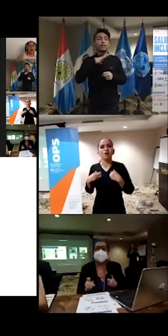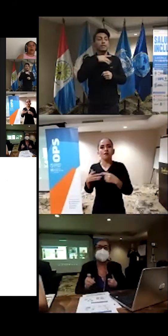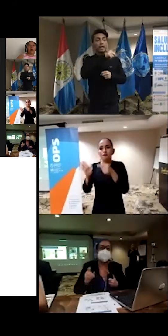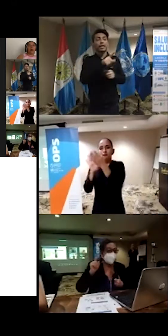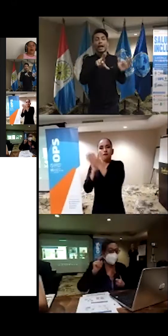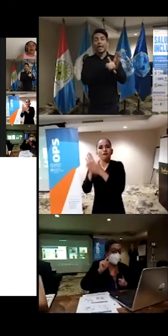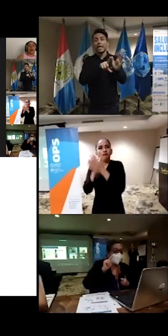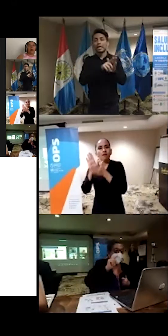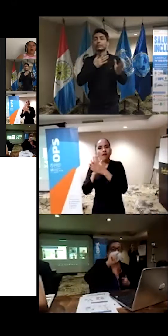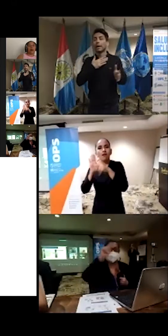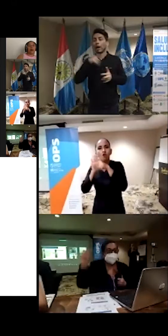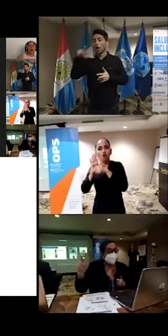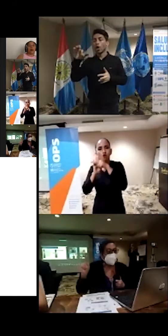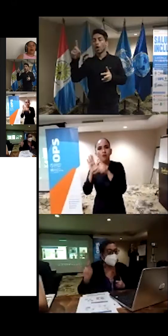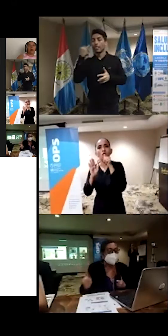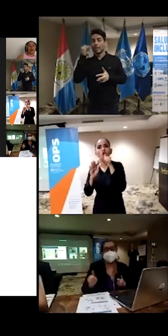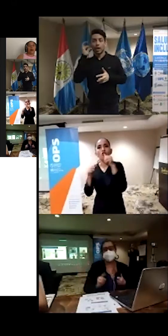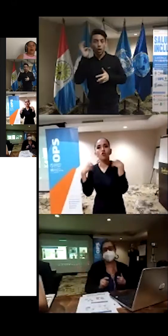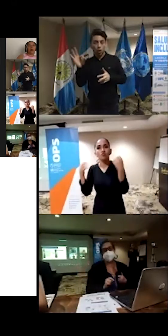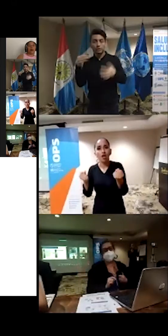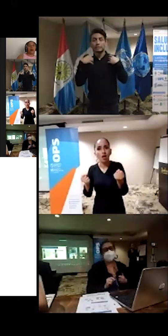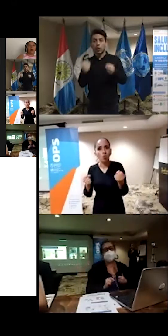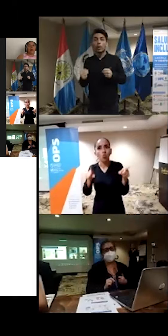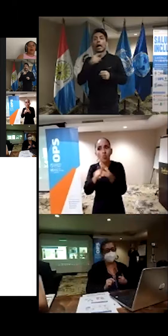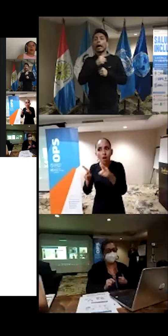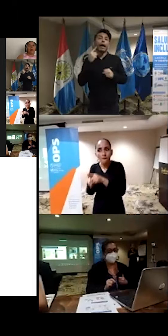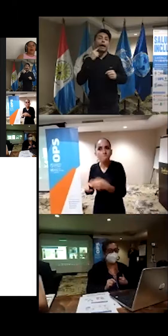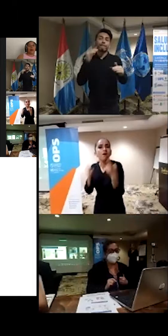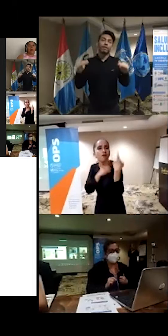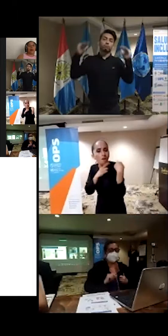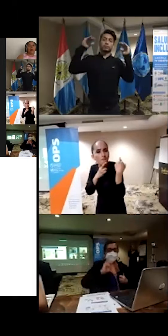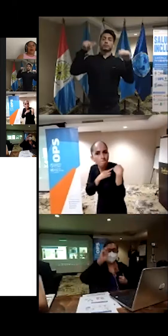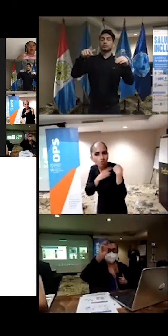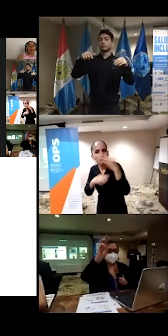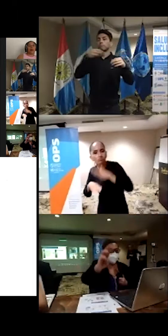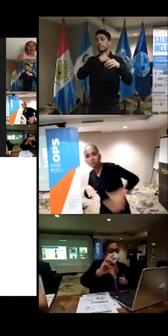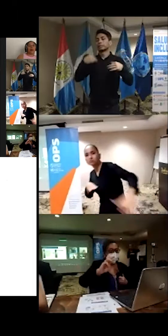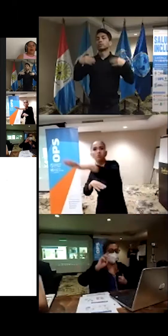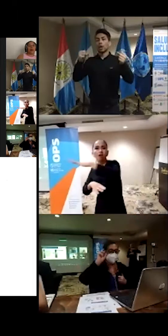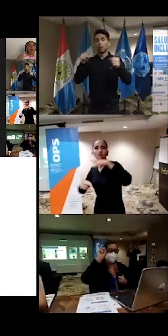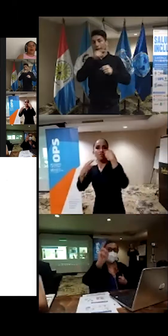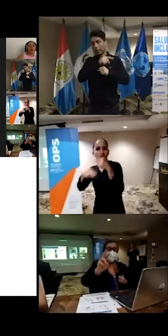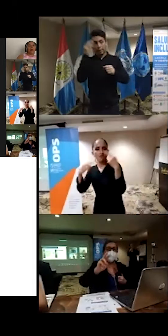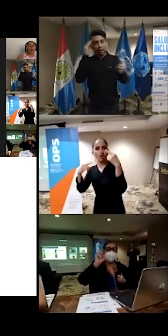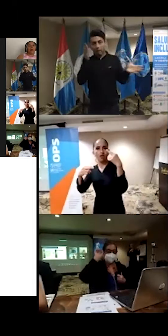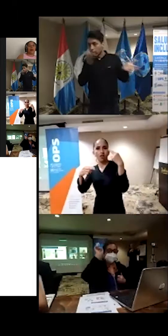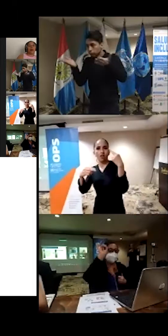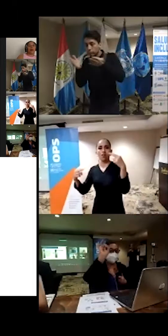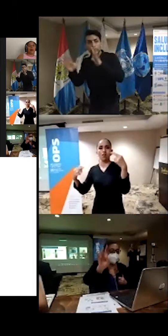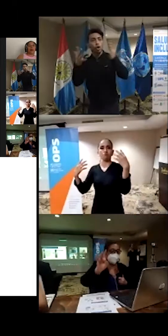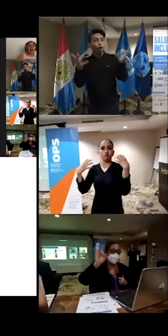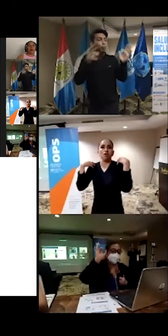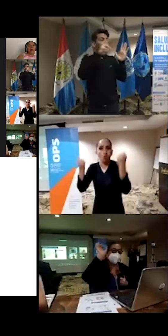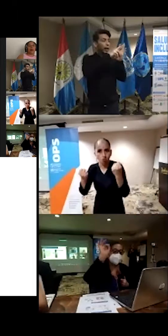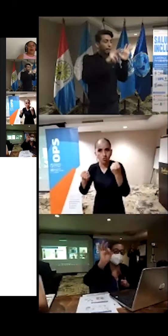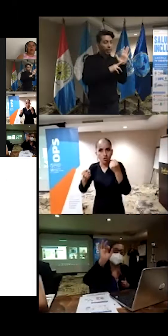de Salud, como la rectoría del sector salud a nivel nacional. Él conduce, él regula, él